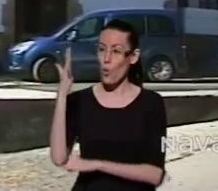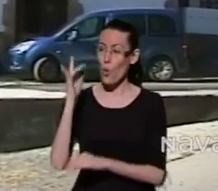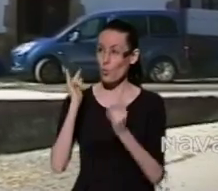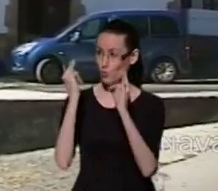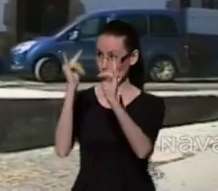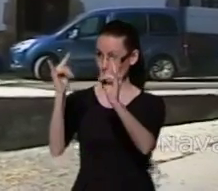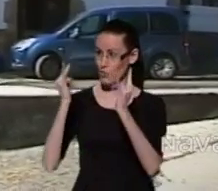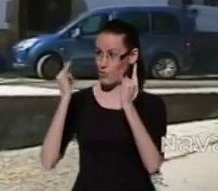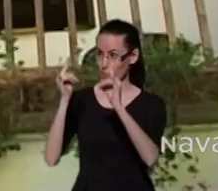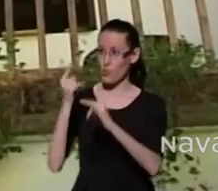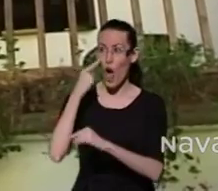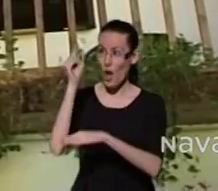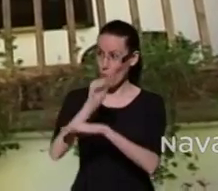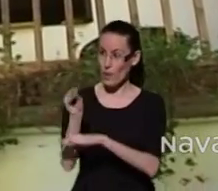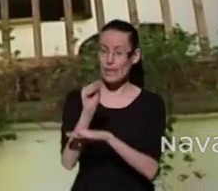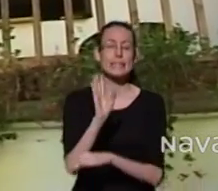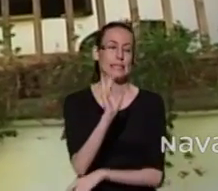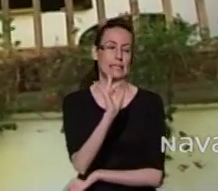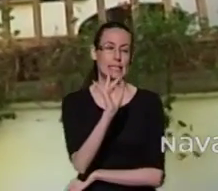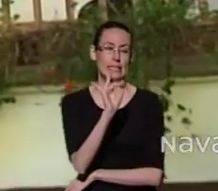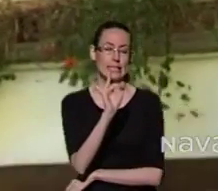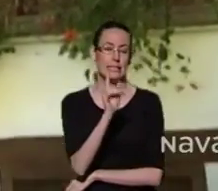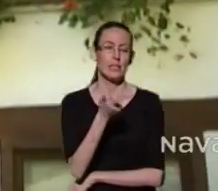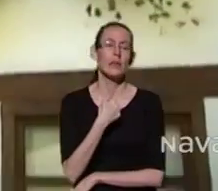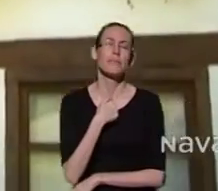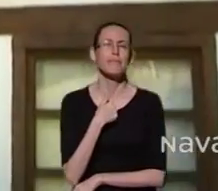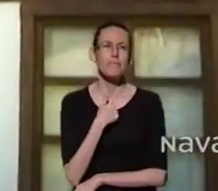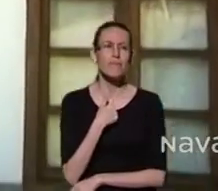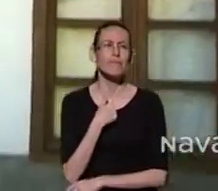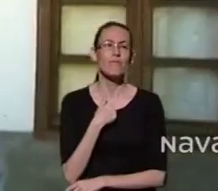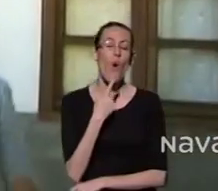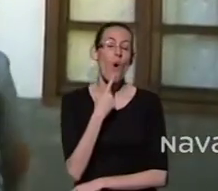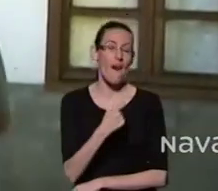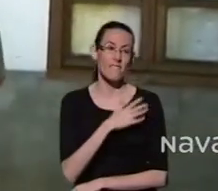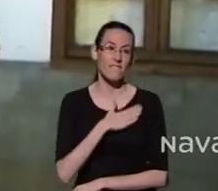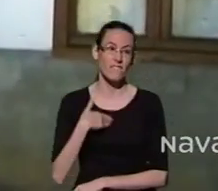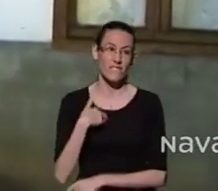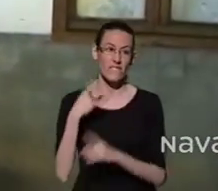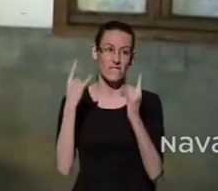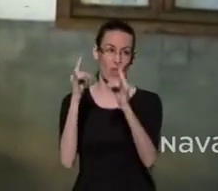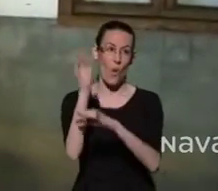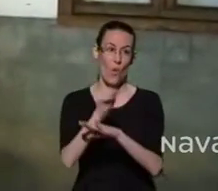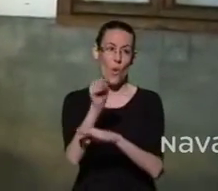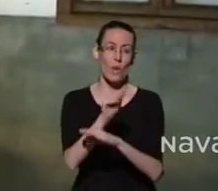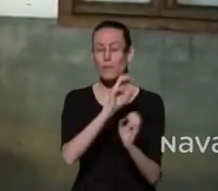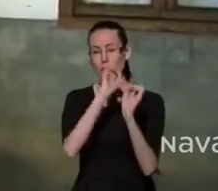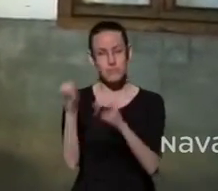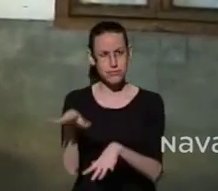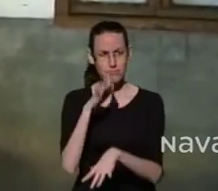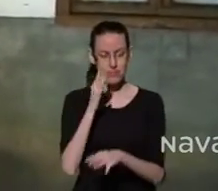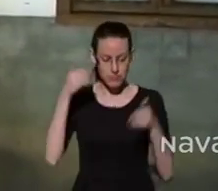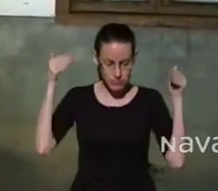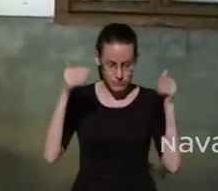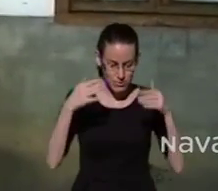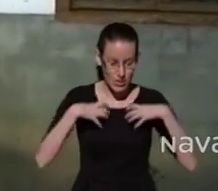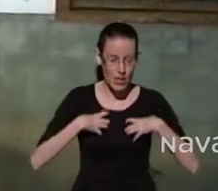idea es ya dejarlo, ya dedicarme de lleno a esto. Pero bueno, ahí estamos porque nos gusta también y sí, sí. ¿Pero qué vamos a hacer en la